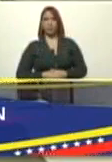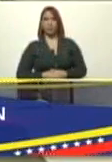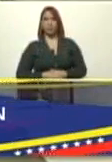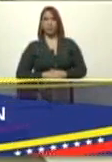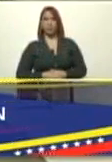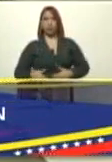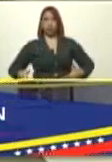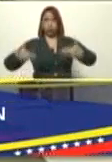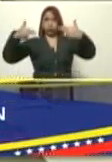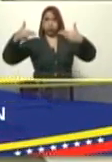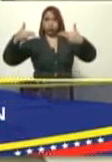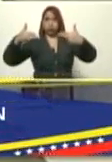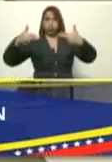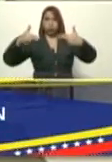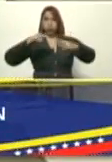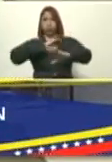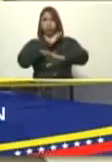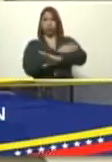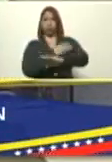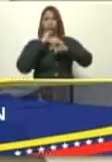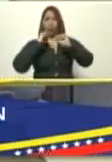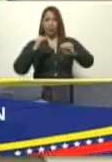un conflicto durísimo.